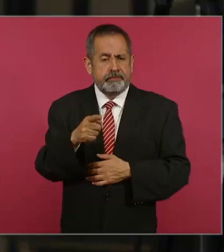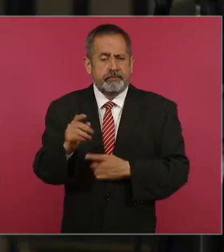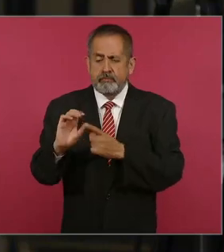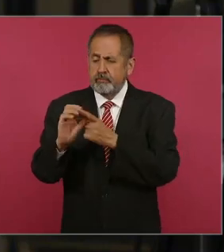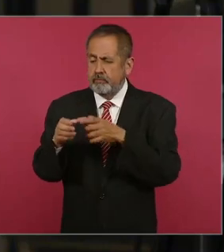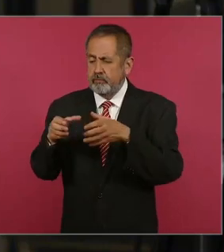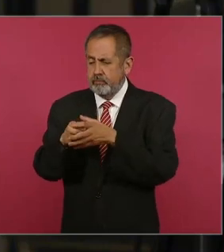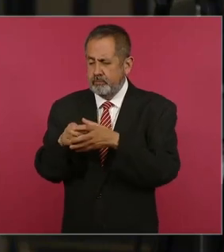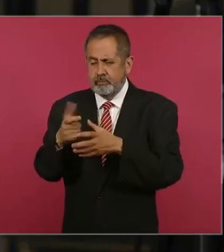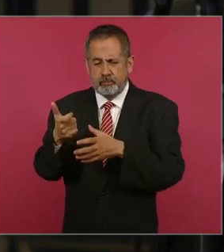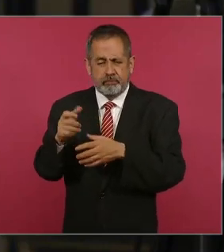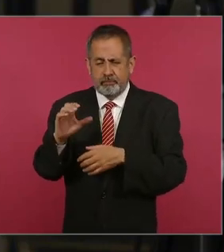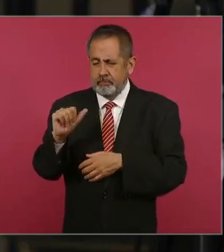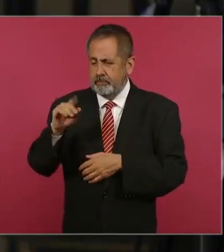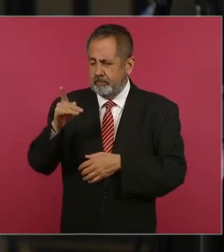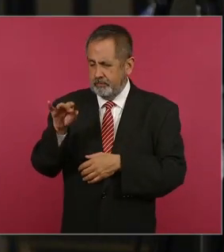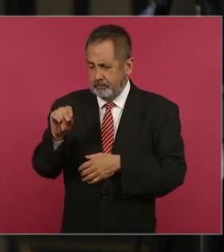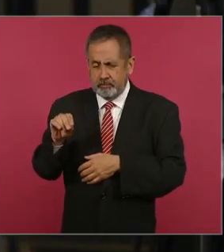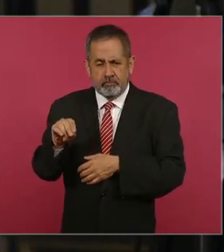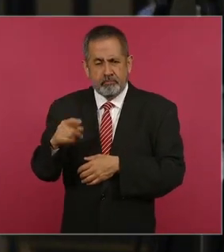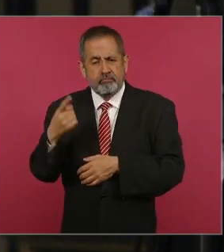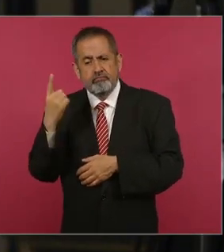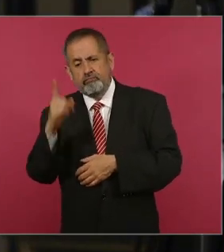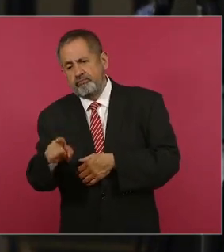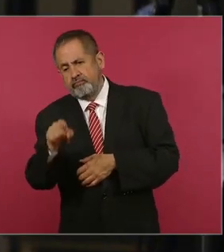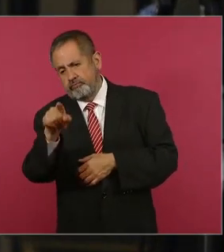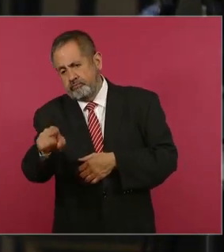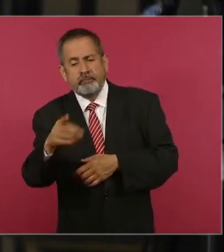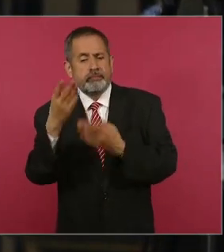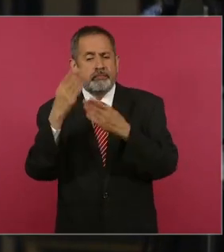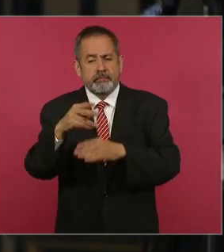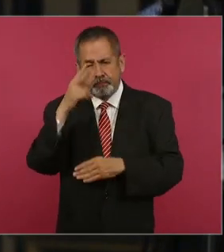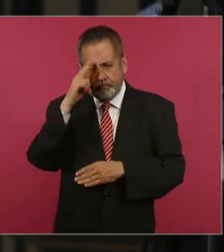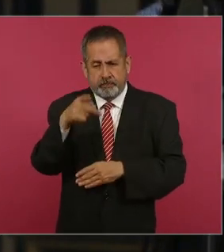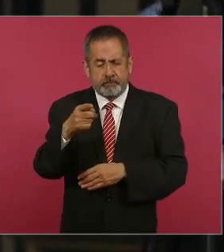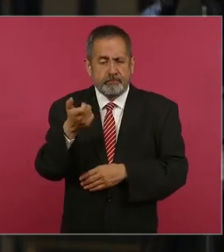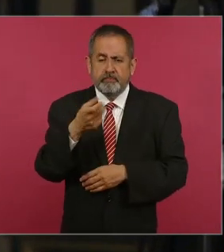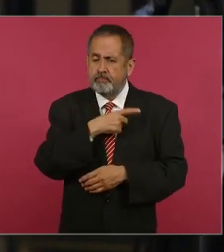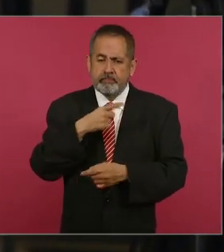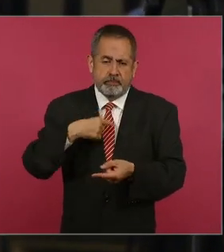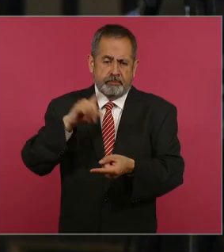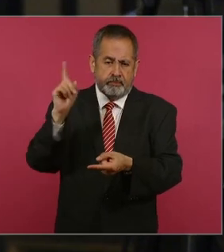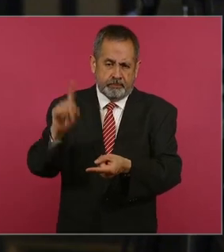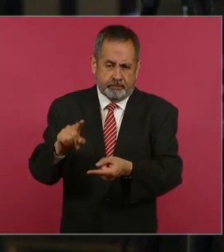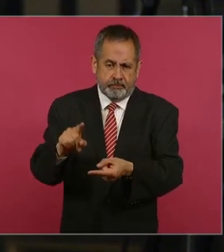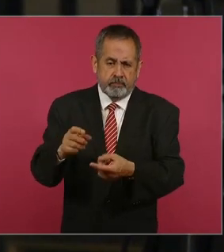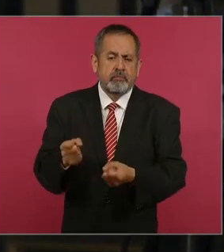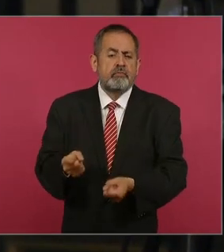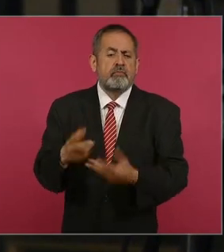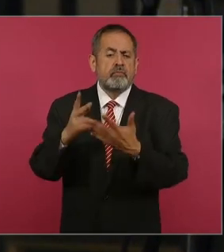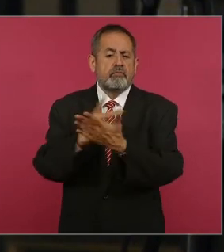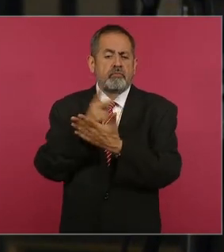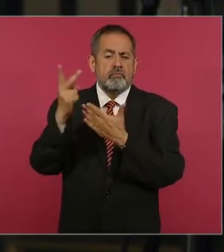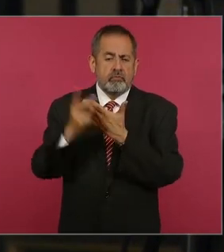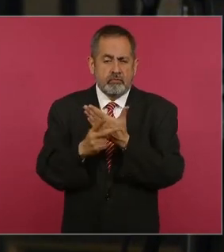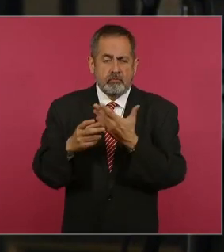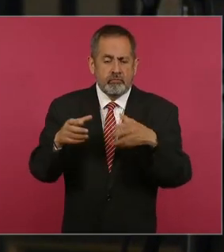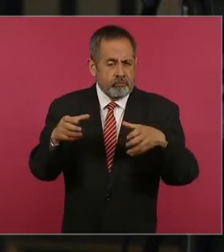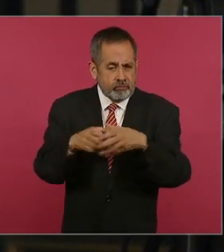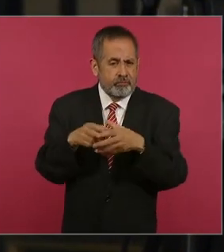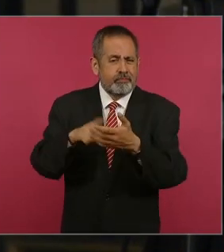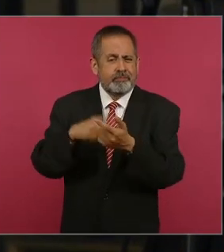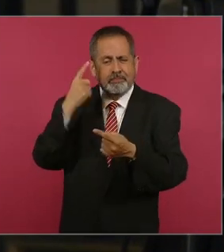Cambios determinó instruir al Banco de México reducir el monto vigente del programa de